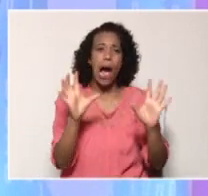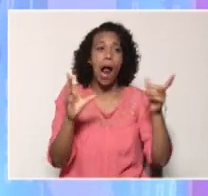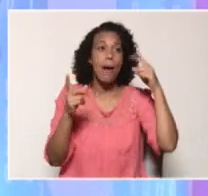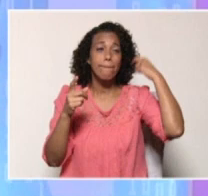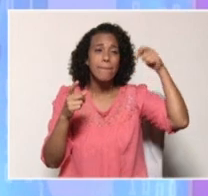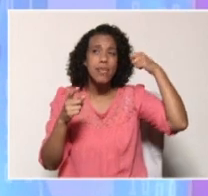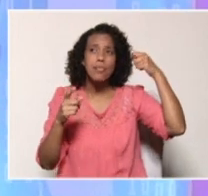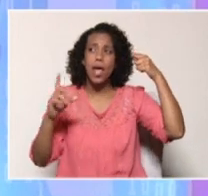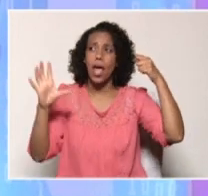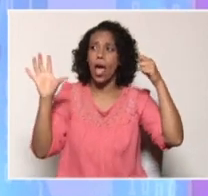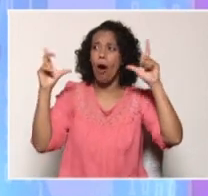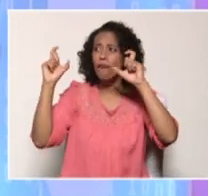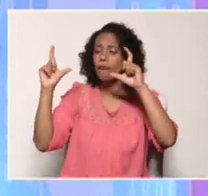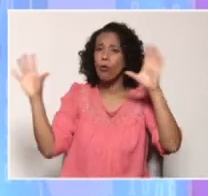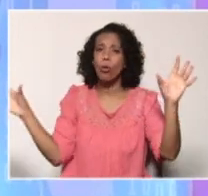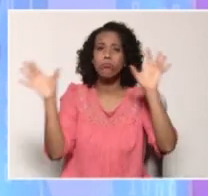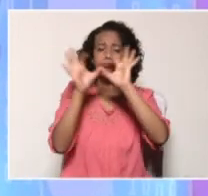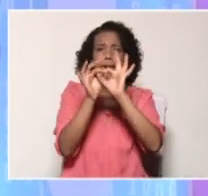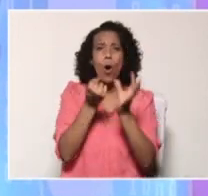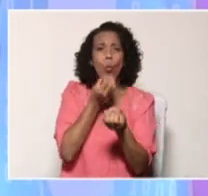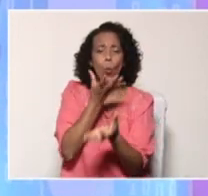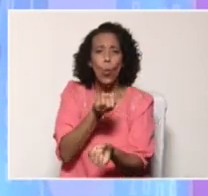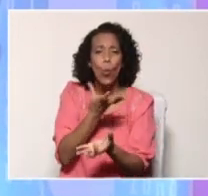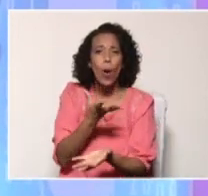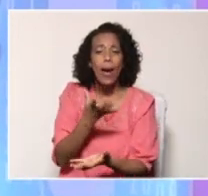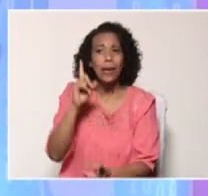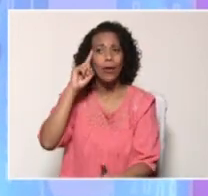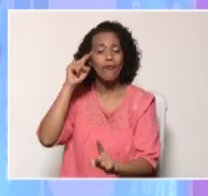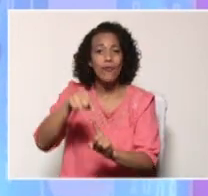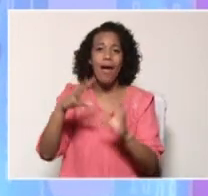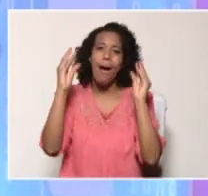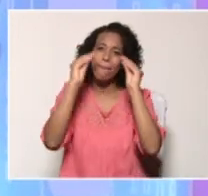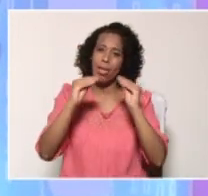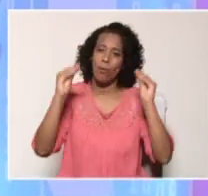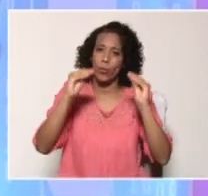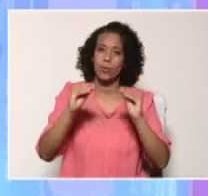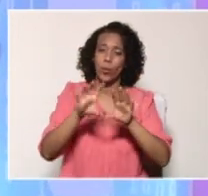videos documentales o videos narrativos con un fin pedagógico.